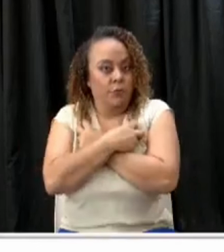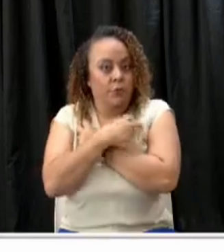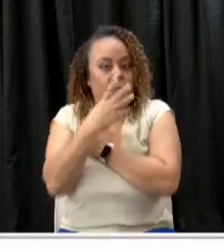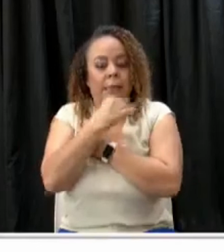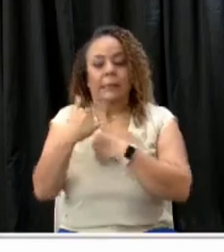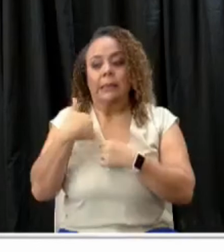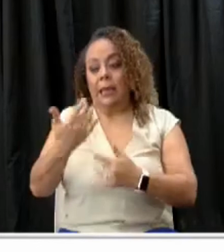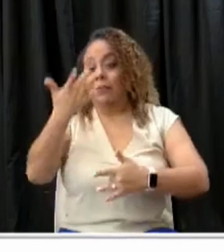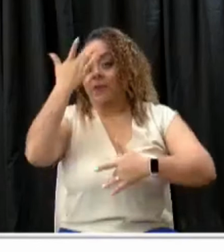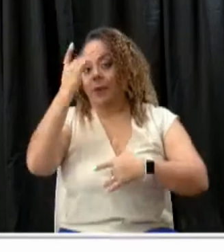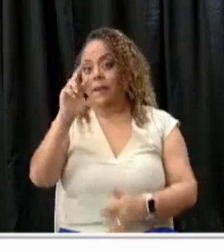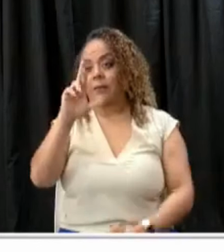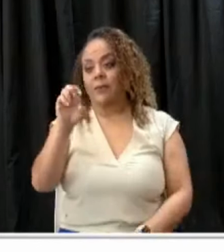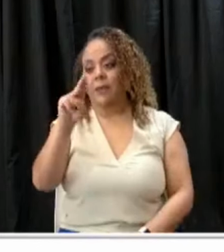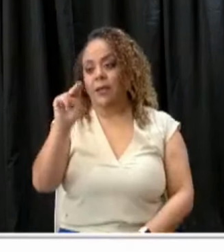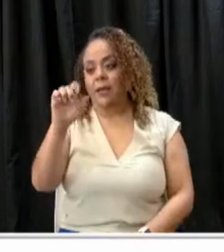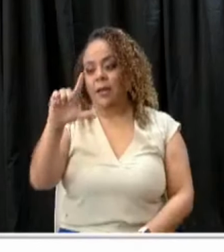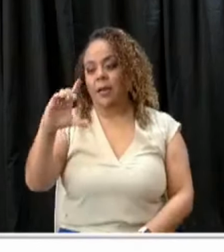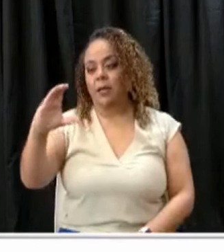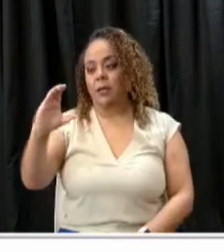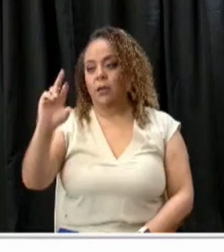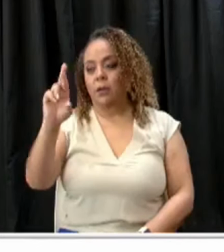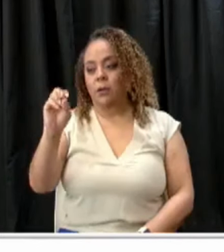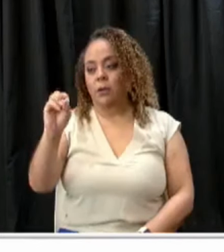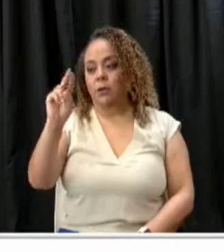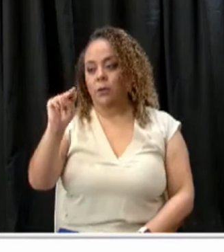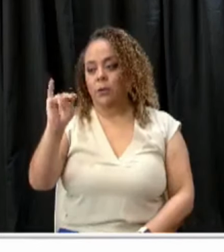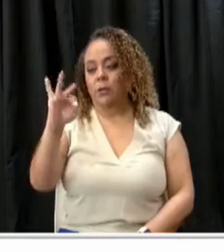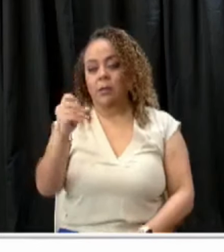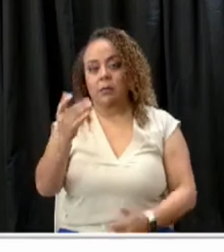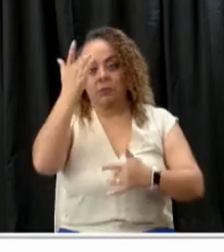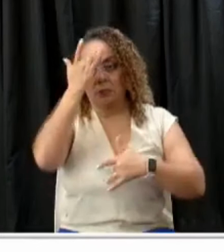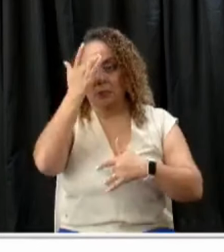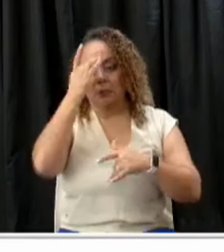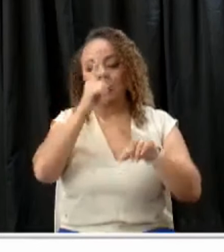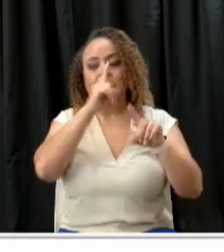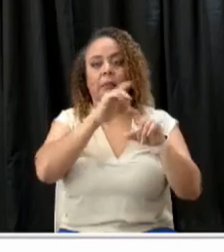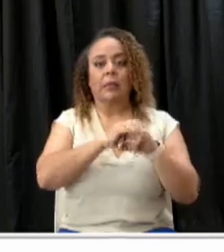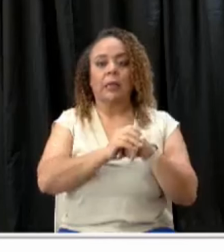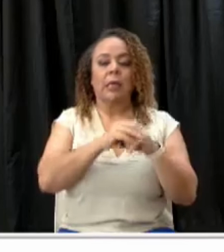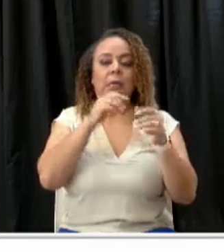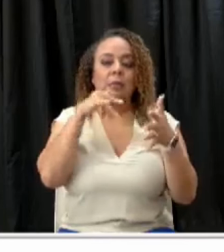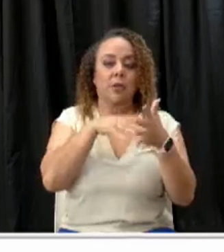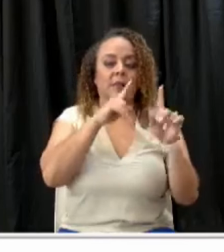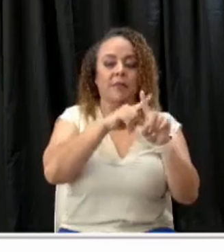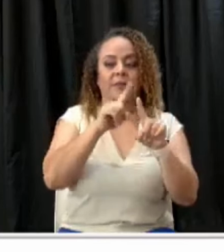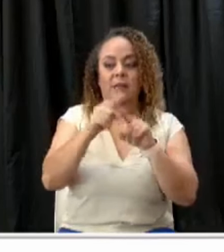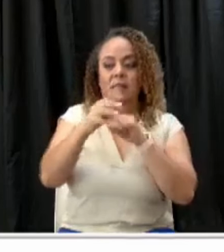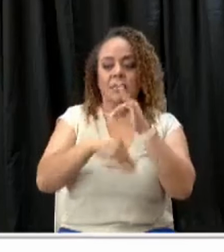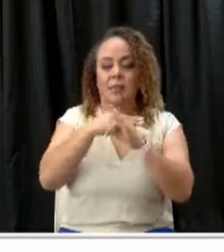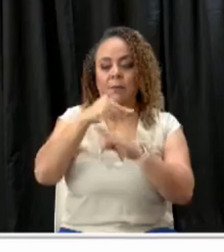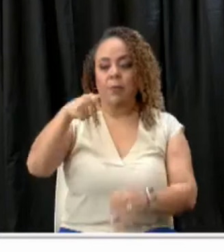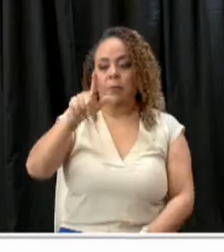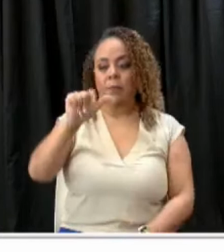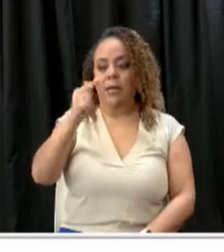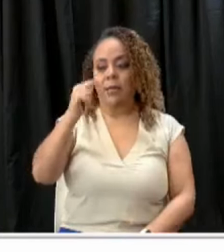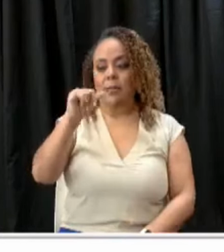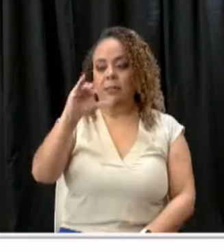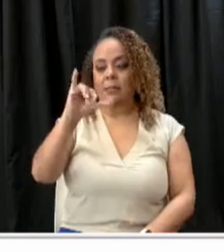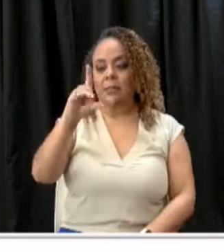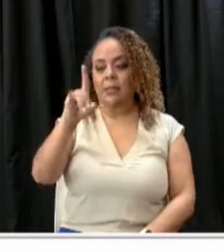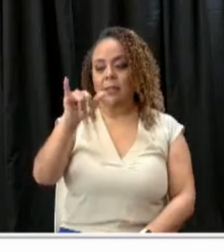sufrir enfermedad renal crónica. Se han estudiado diferentes tipos de plaguicidas, agentes como el sílice que le